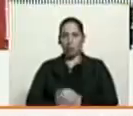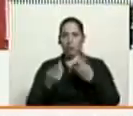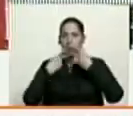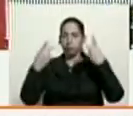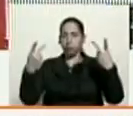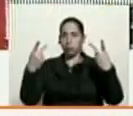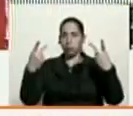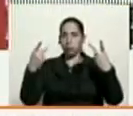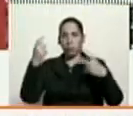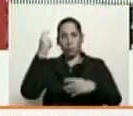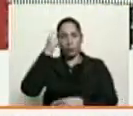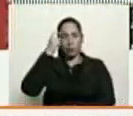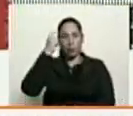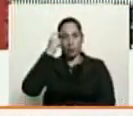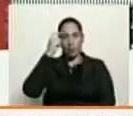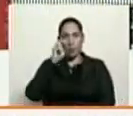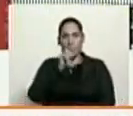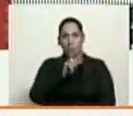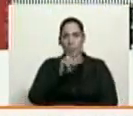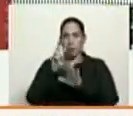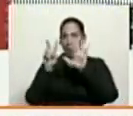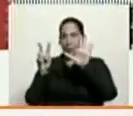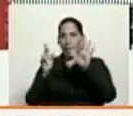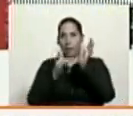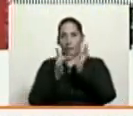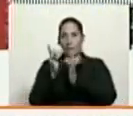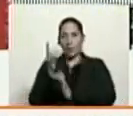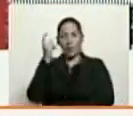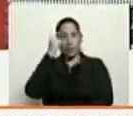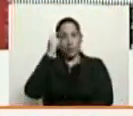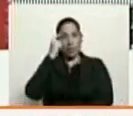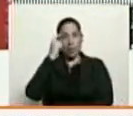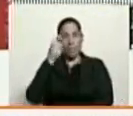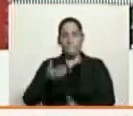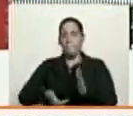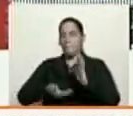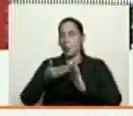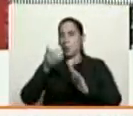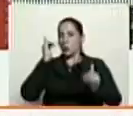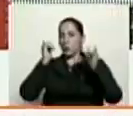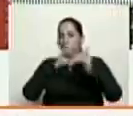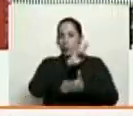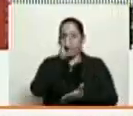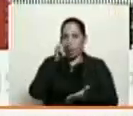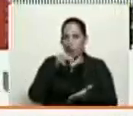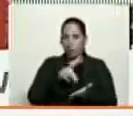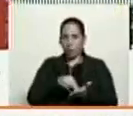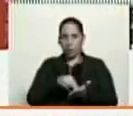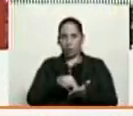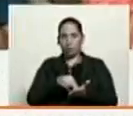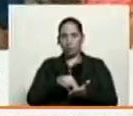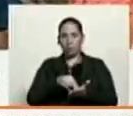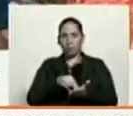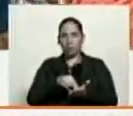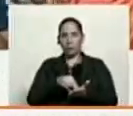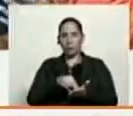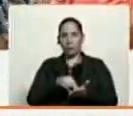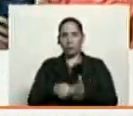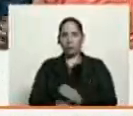día 27 de abril como día de júbilo nacional y de fiesta nacional.